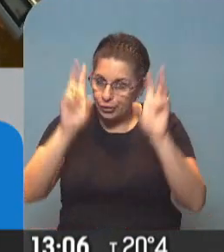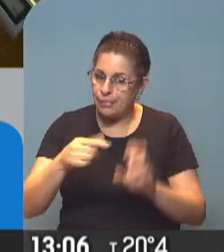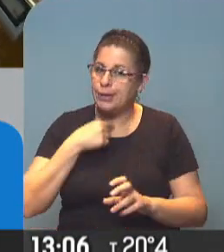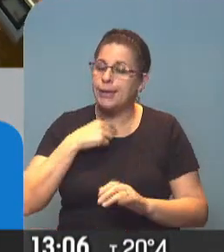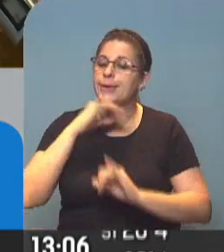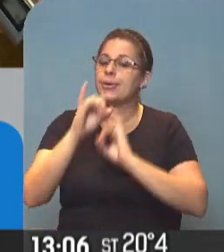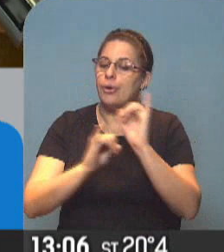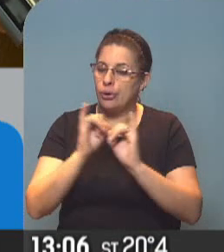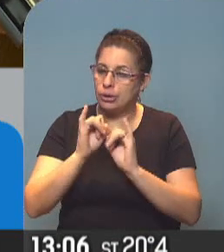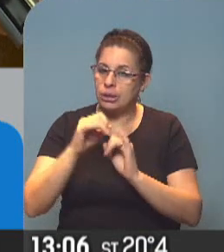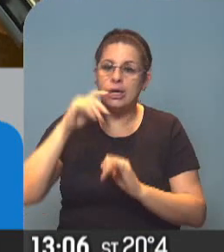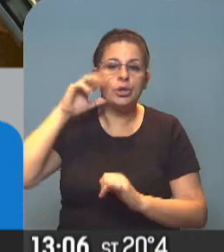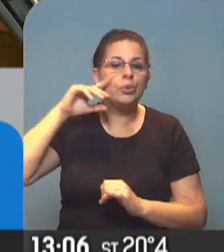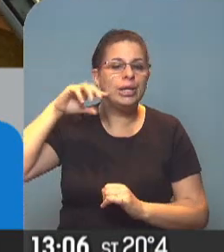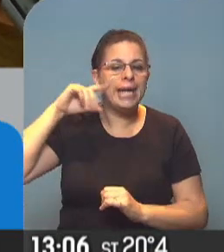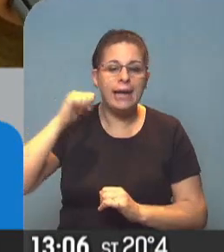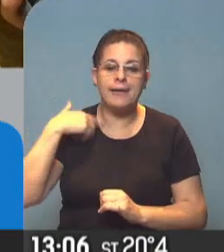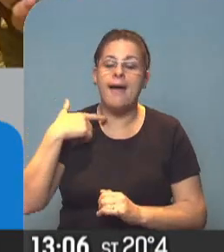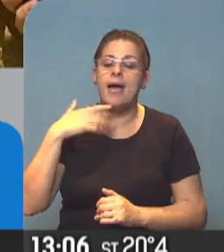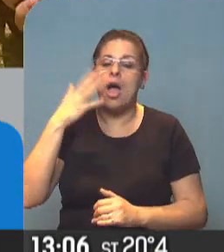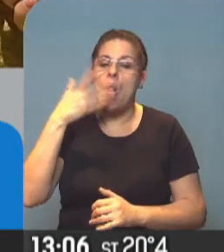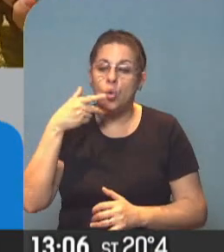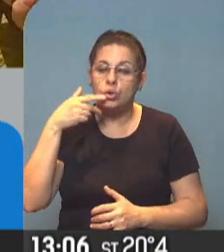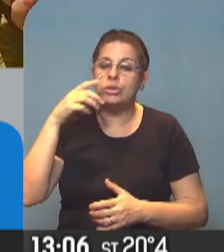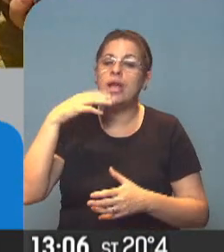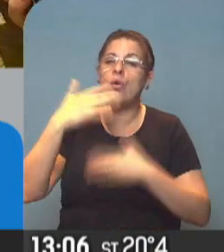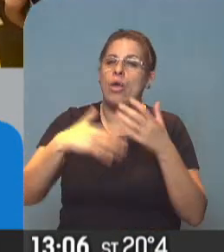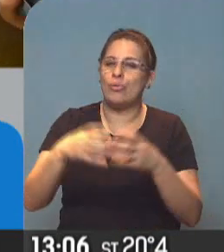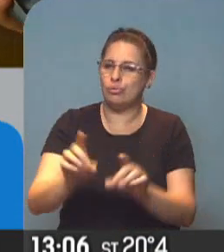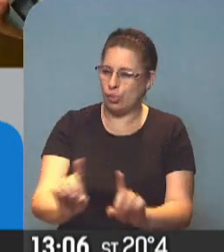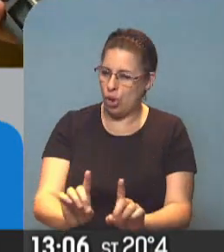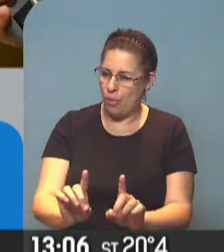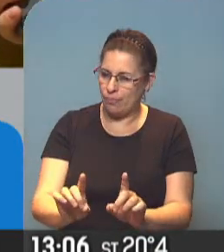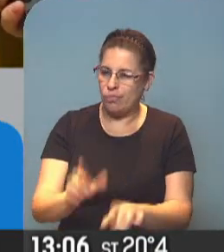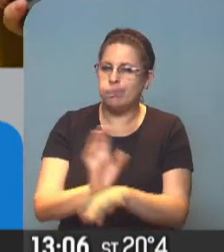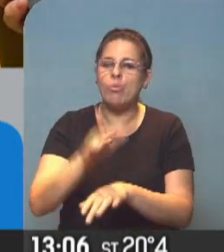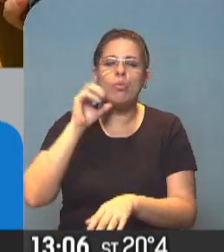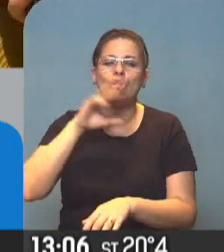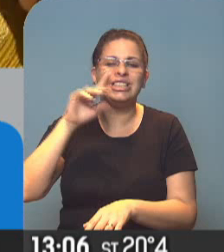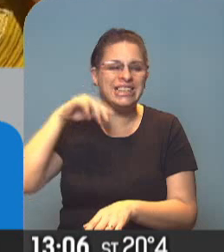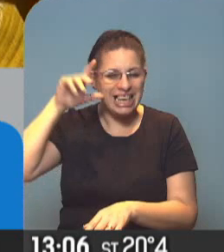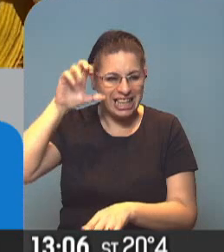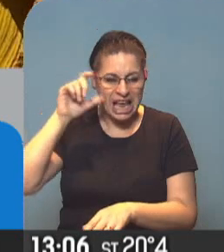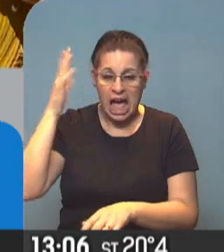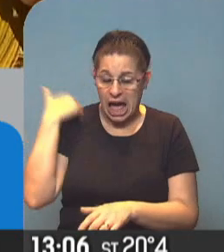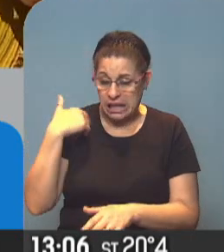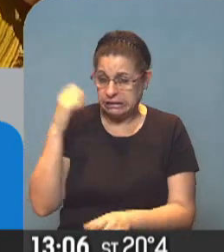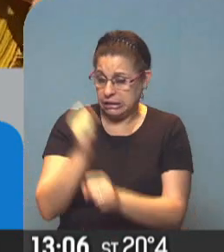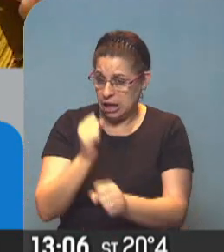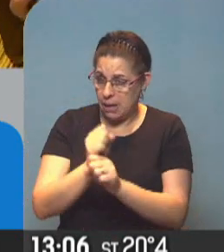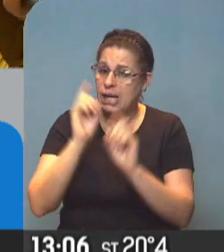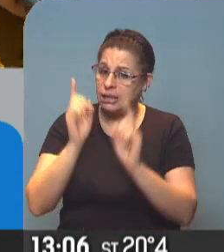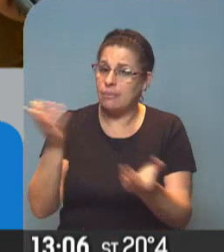juliana no era una botinera que sí es cierto que si hubiera trabajaba estudia estudia en la